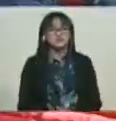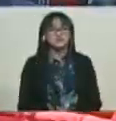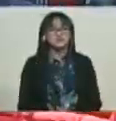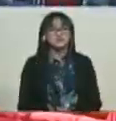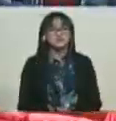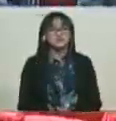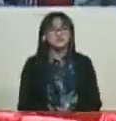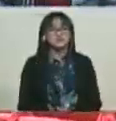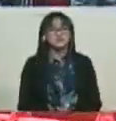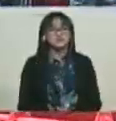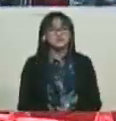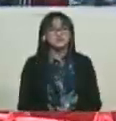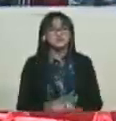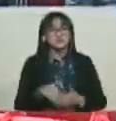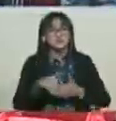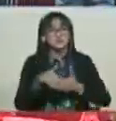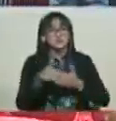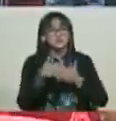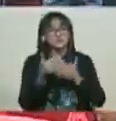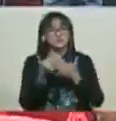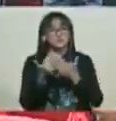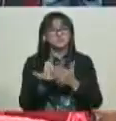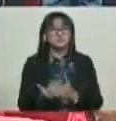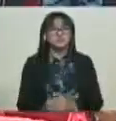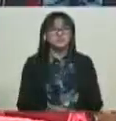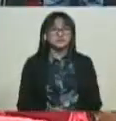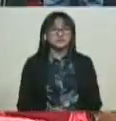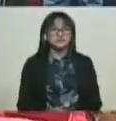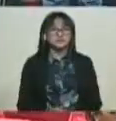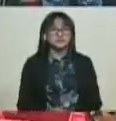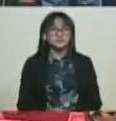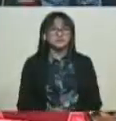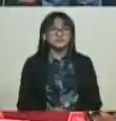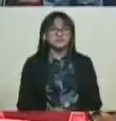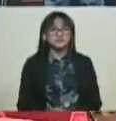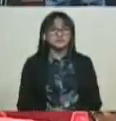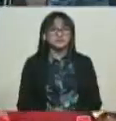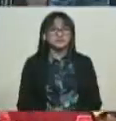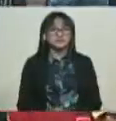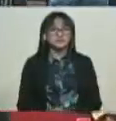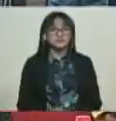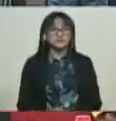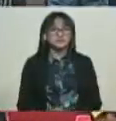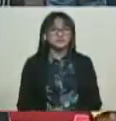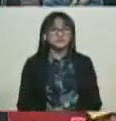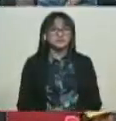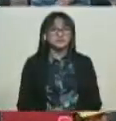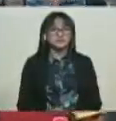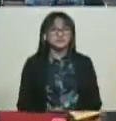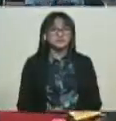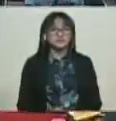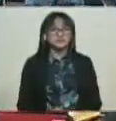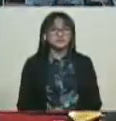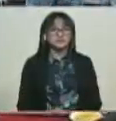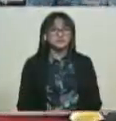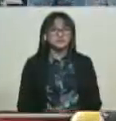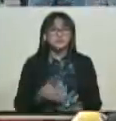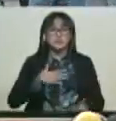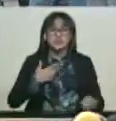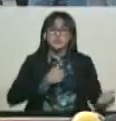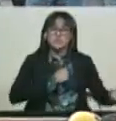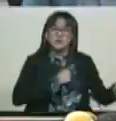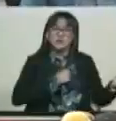provoca amanecer en esta avenida caracas the sun feliz provoca ponerse a bailar